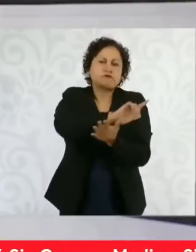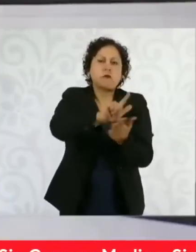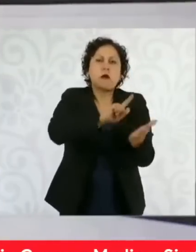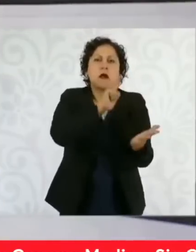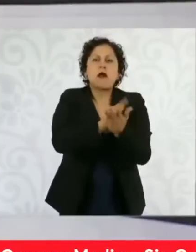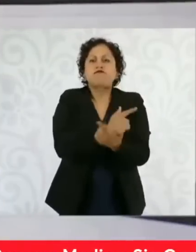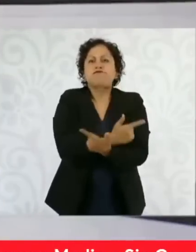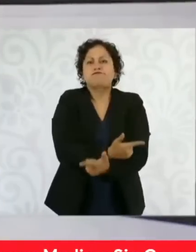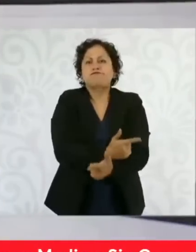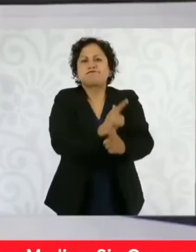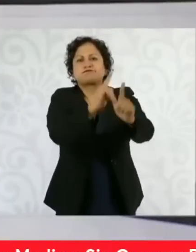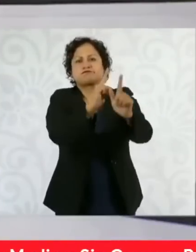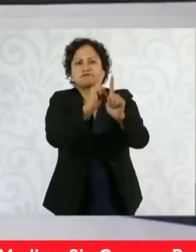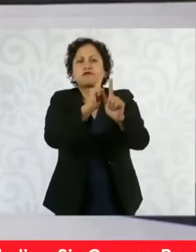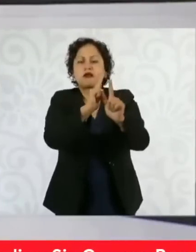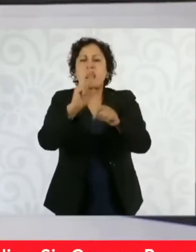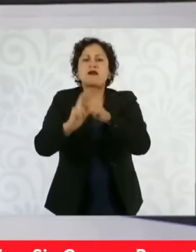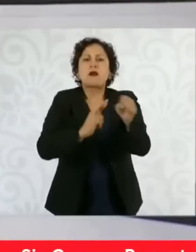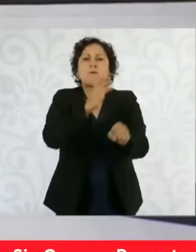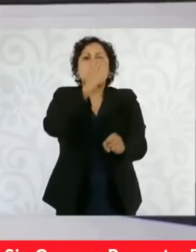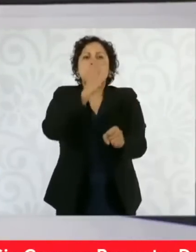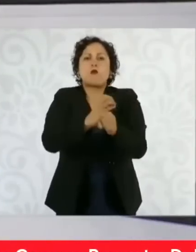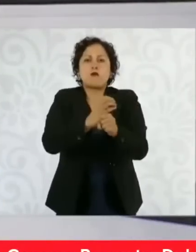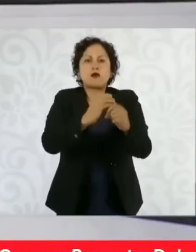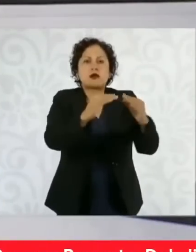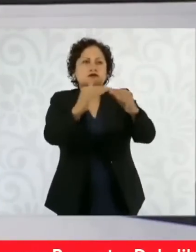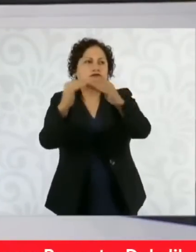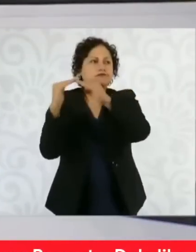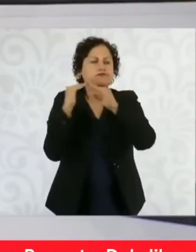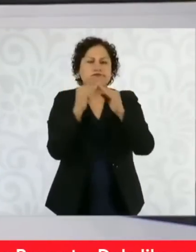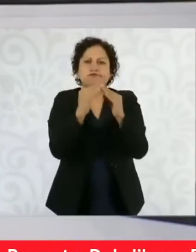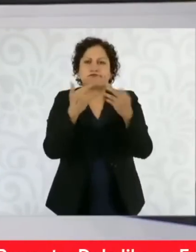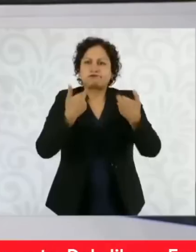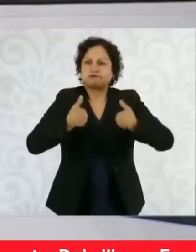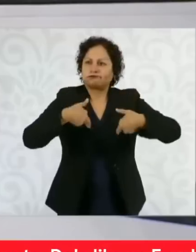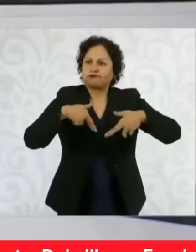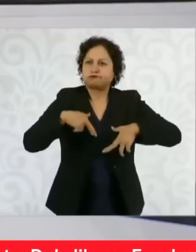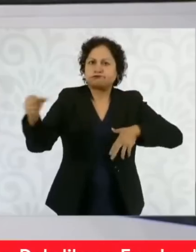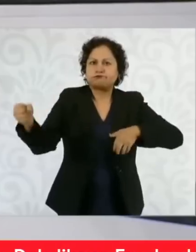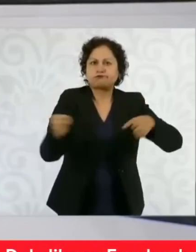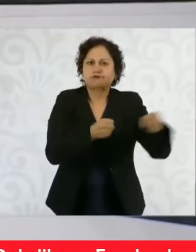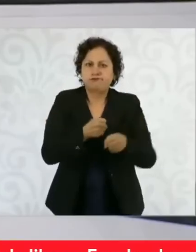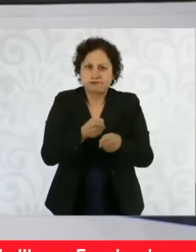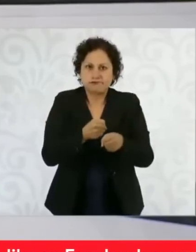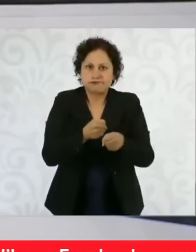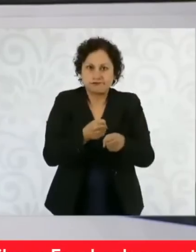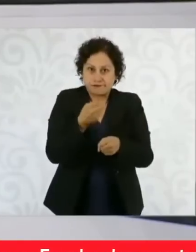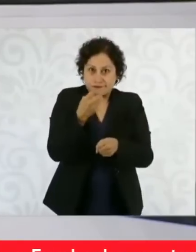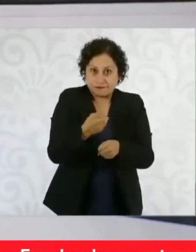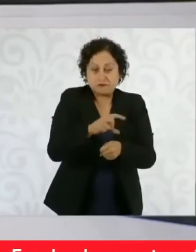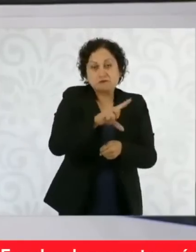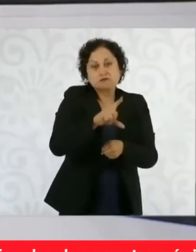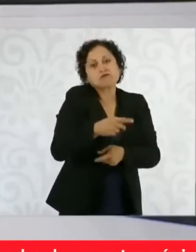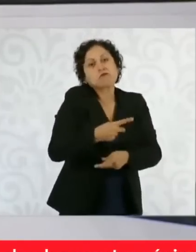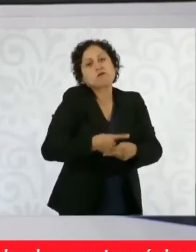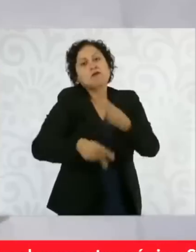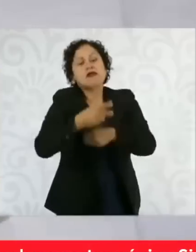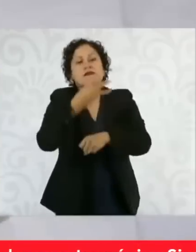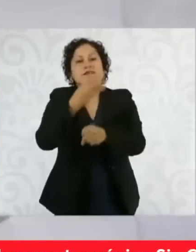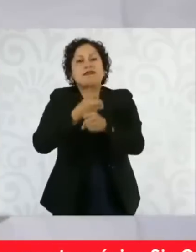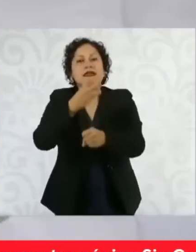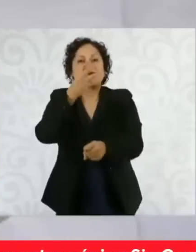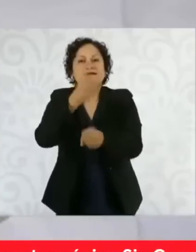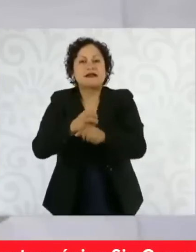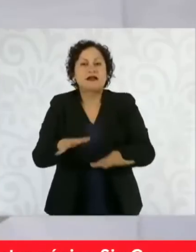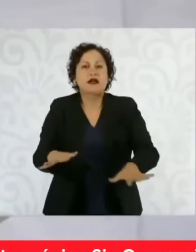federal democrática y representativa. Llegó la tercera transformación, que venció años